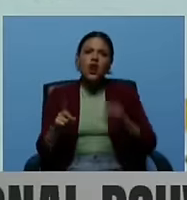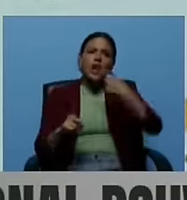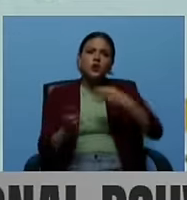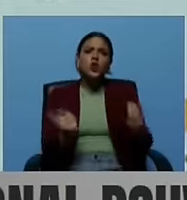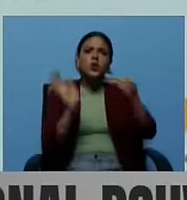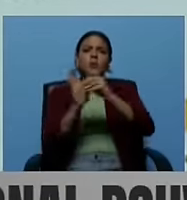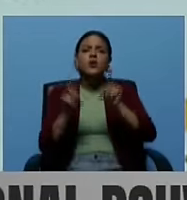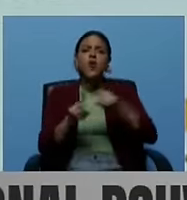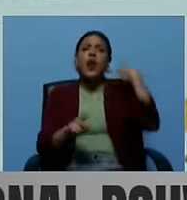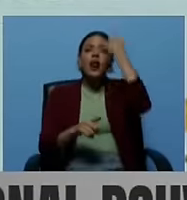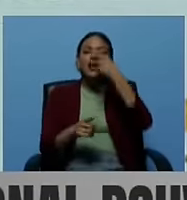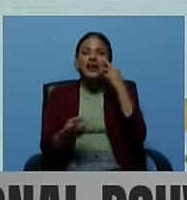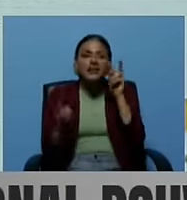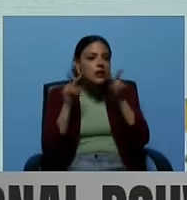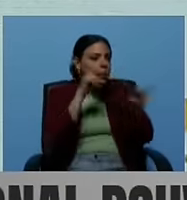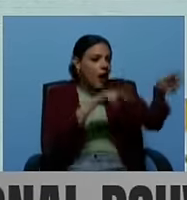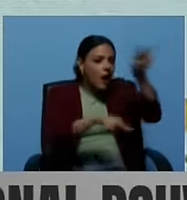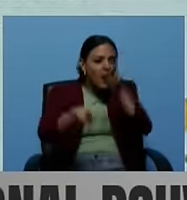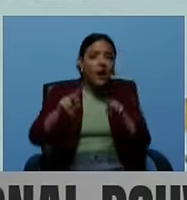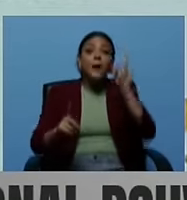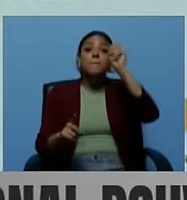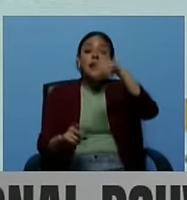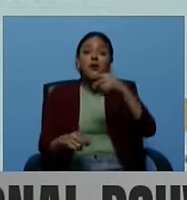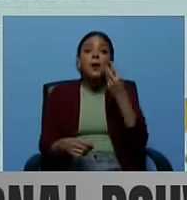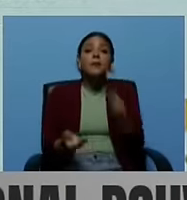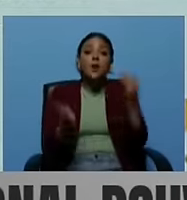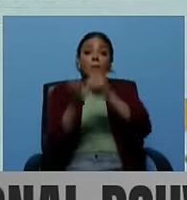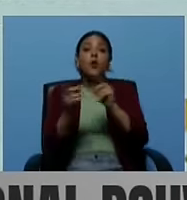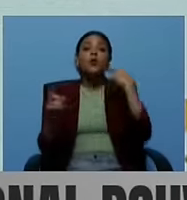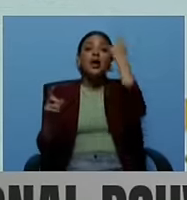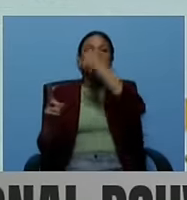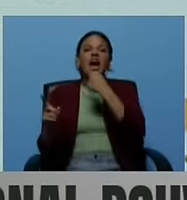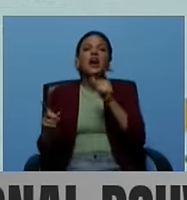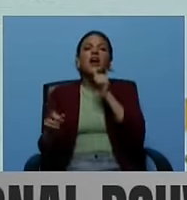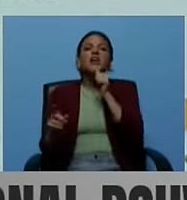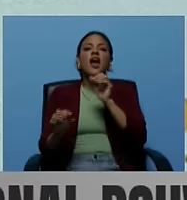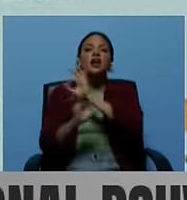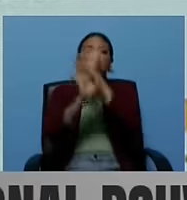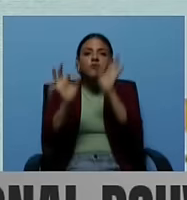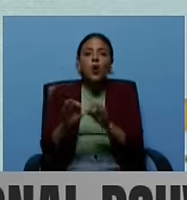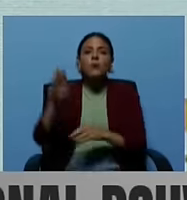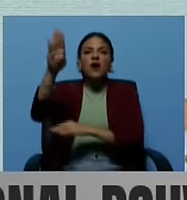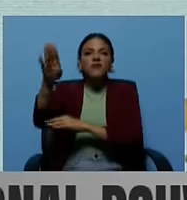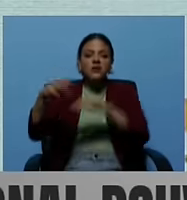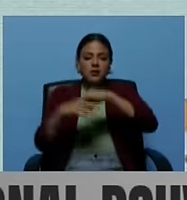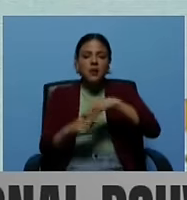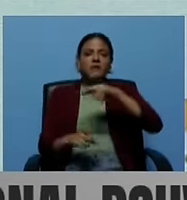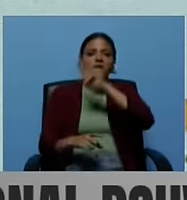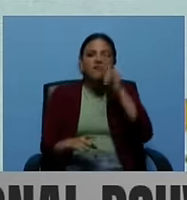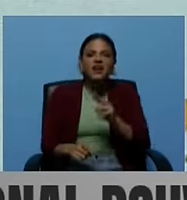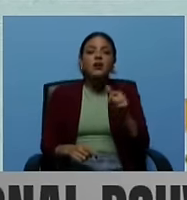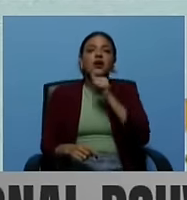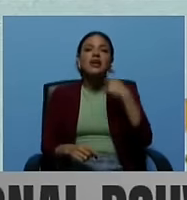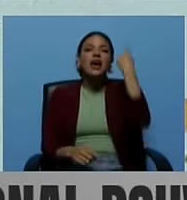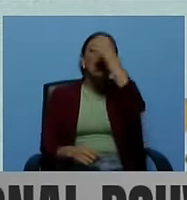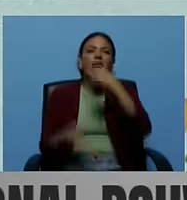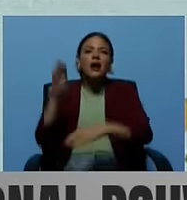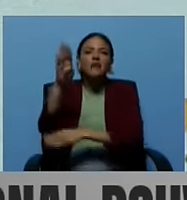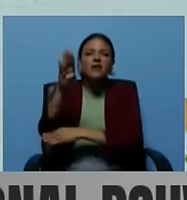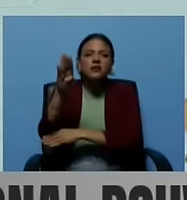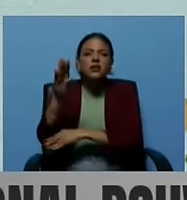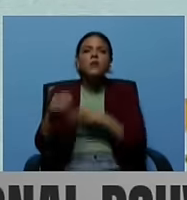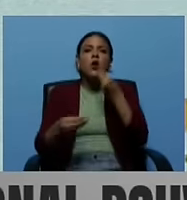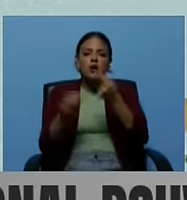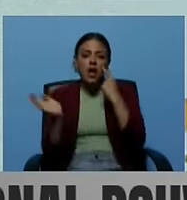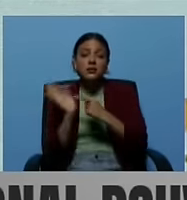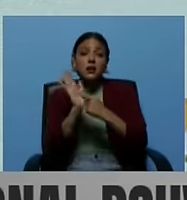a las víctimas, pero también hay que ponerle rostro al fascismo en Venezuela. El rostro del fascismo que representa